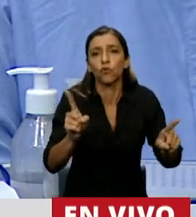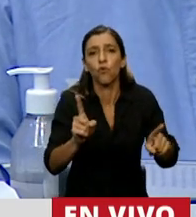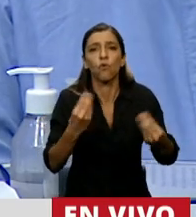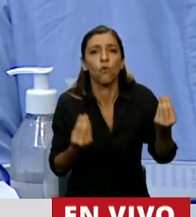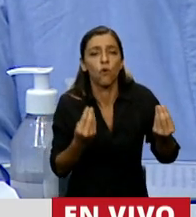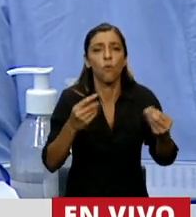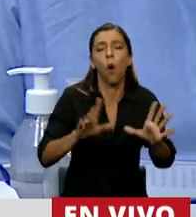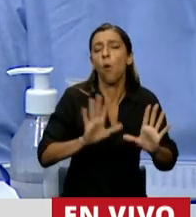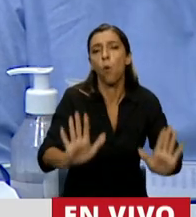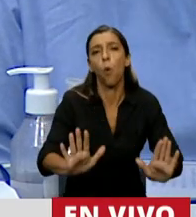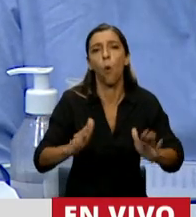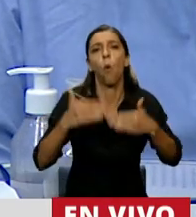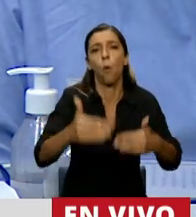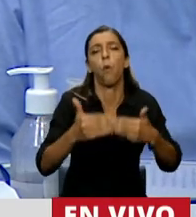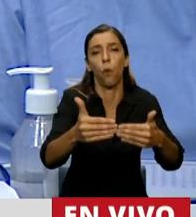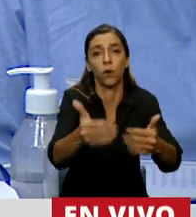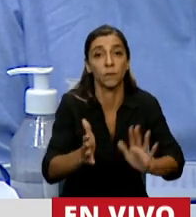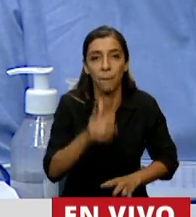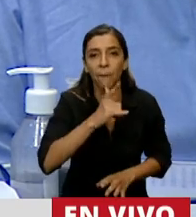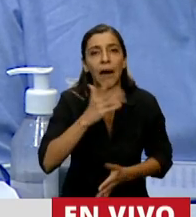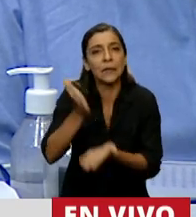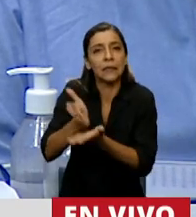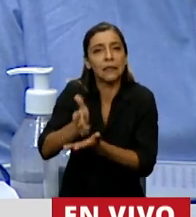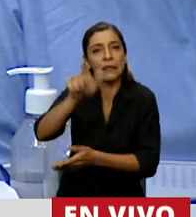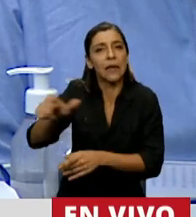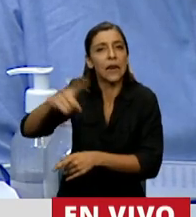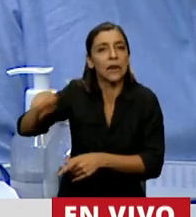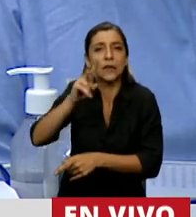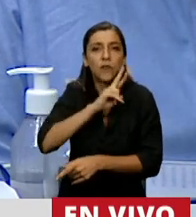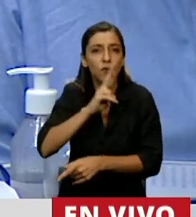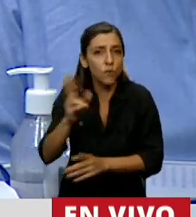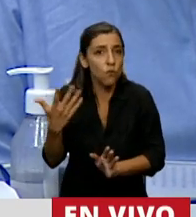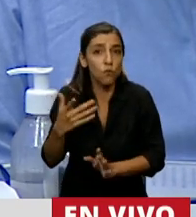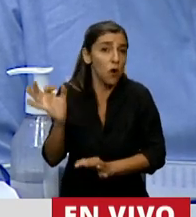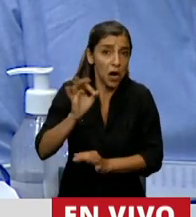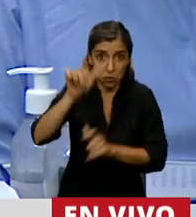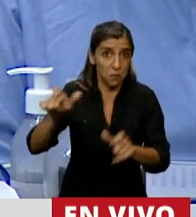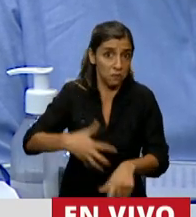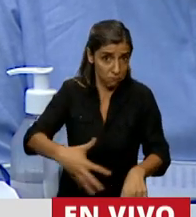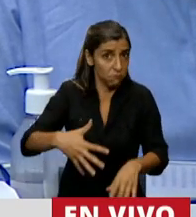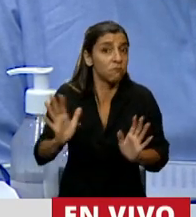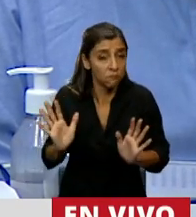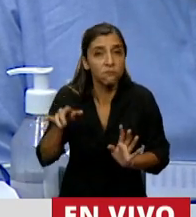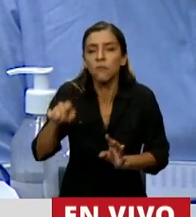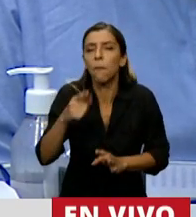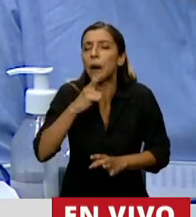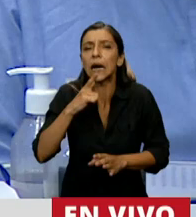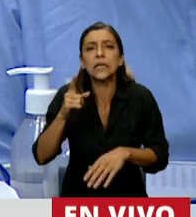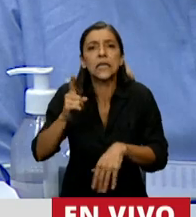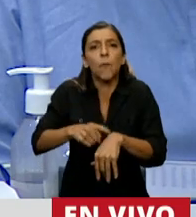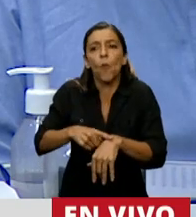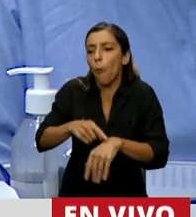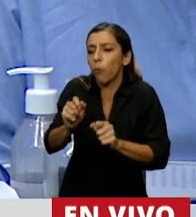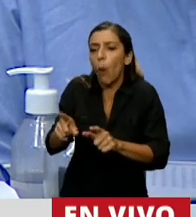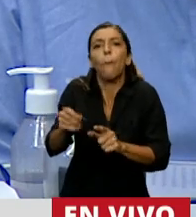avances o consolidación de derechos de las mujeres y en este caso de las personas gestantes. Nunca es el momento. Y me